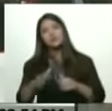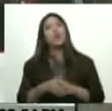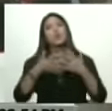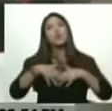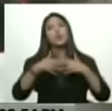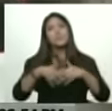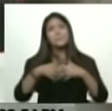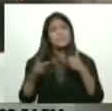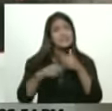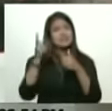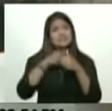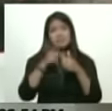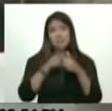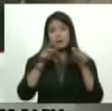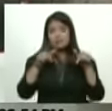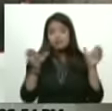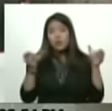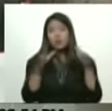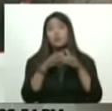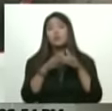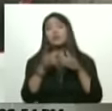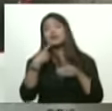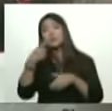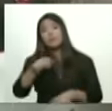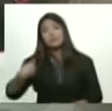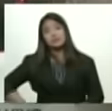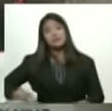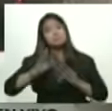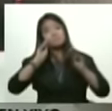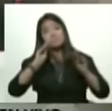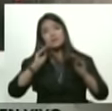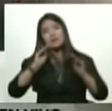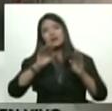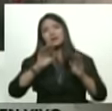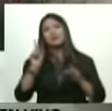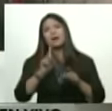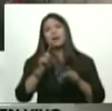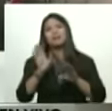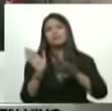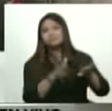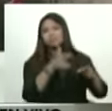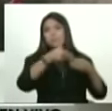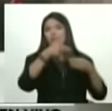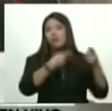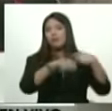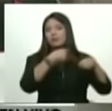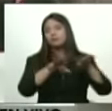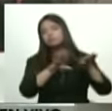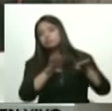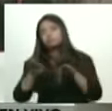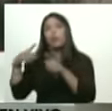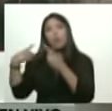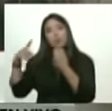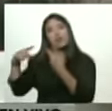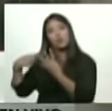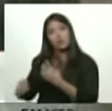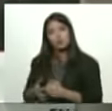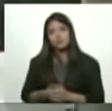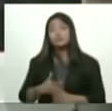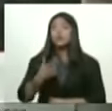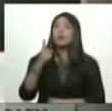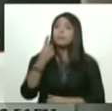motores centrales que ha señalado el primer mandatario nacional para dejar de lado el rentismo petrolero. Mira, yo primero quiero felicitar al